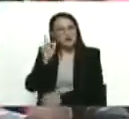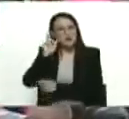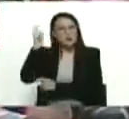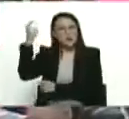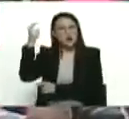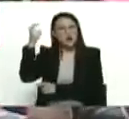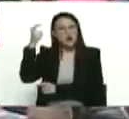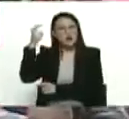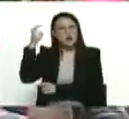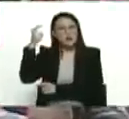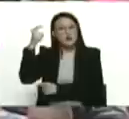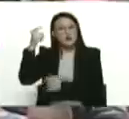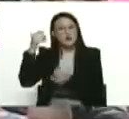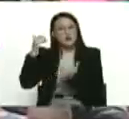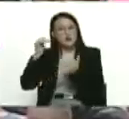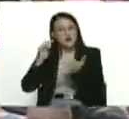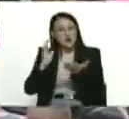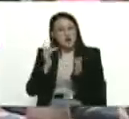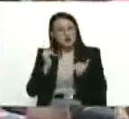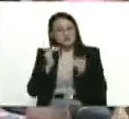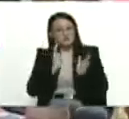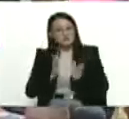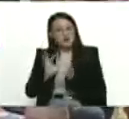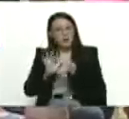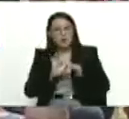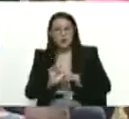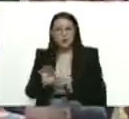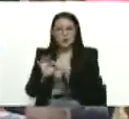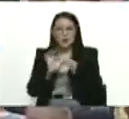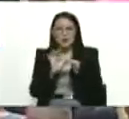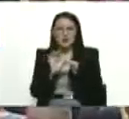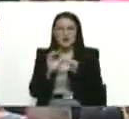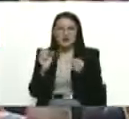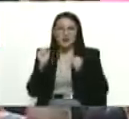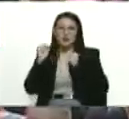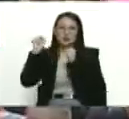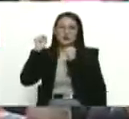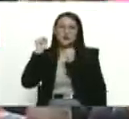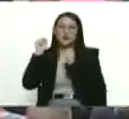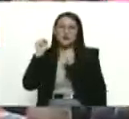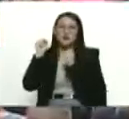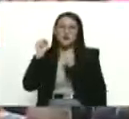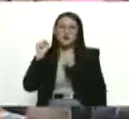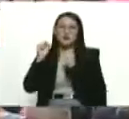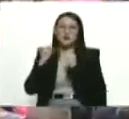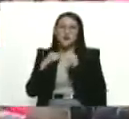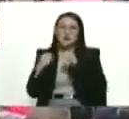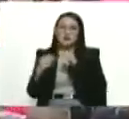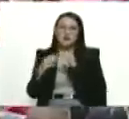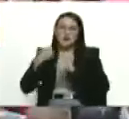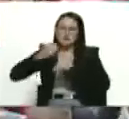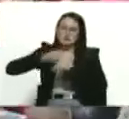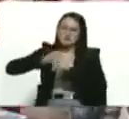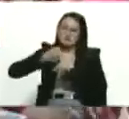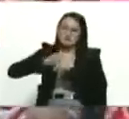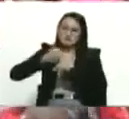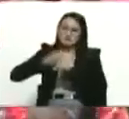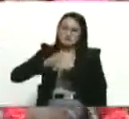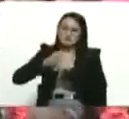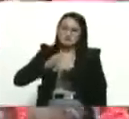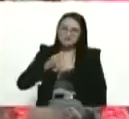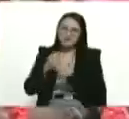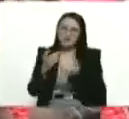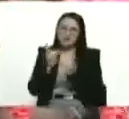va a salir organizado, unido para el triunfo venidero de las batallas de la era